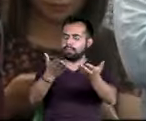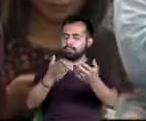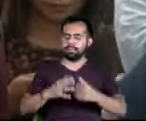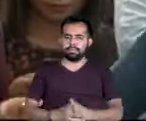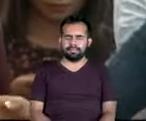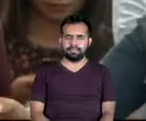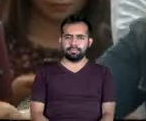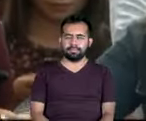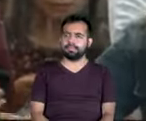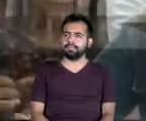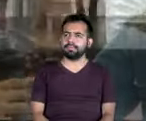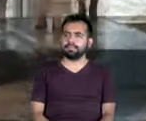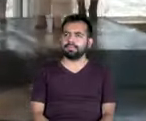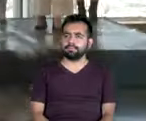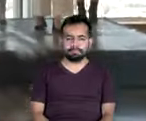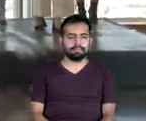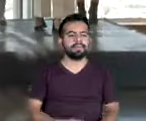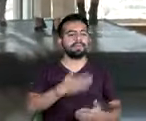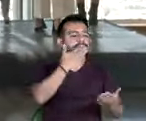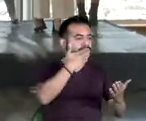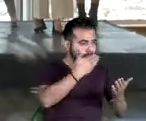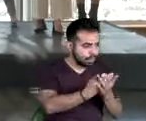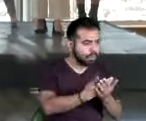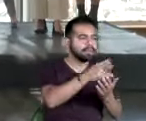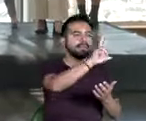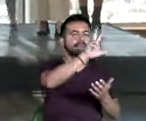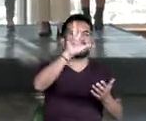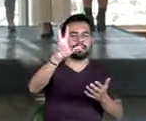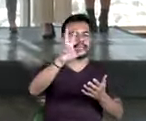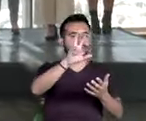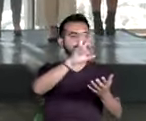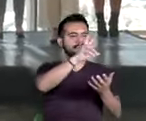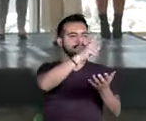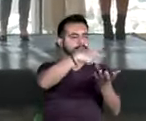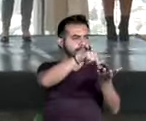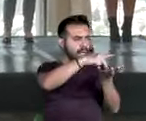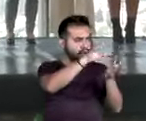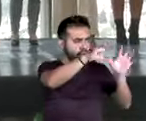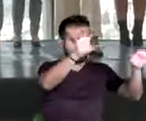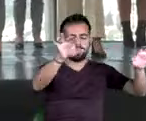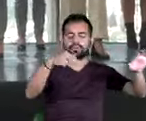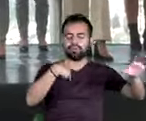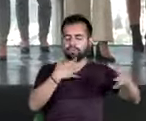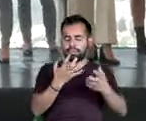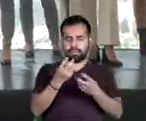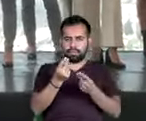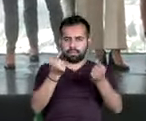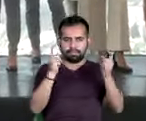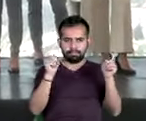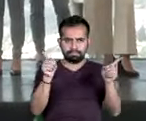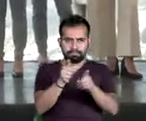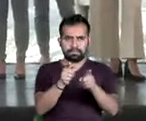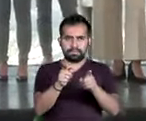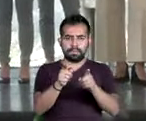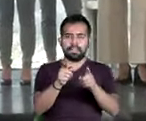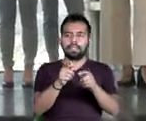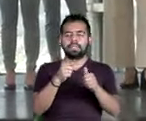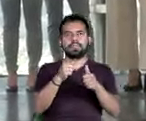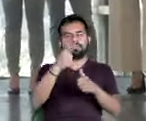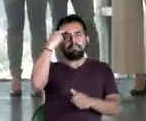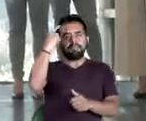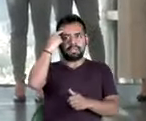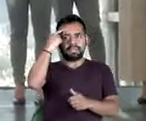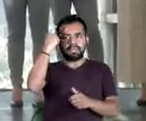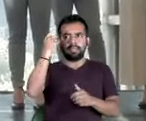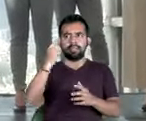la ruralidad. Muchas gracias y un saludo para todas las 33 parroquias. Mire, primero vamos con esta parte última. Yo me pensaría dos veces